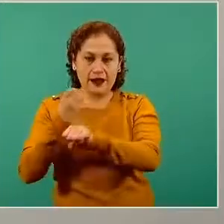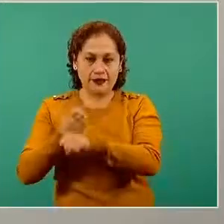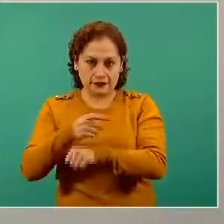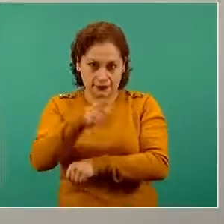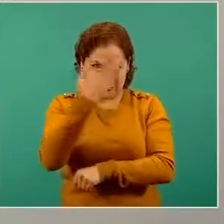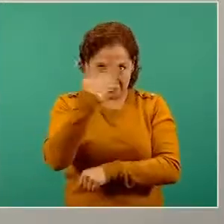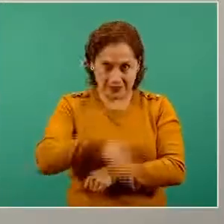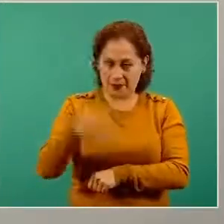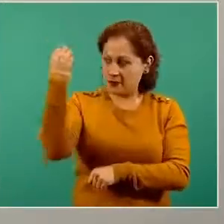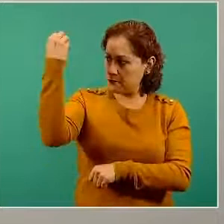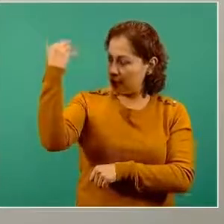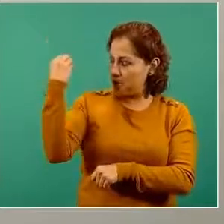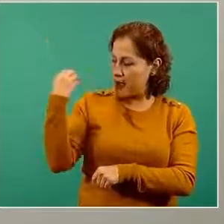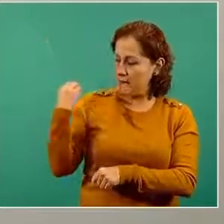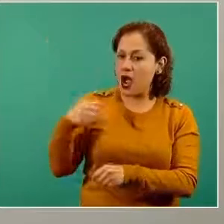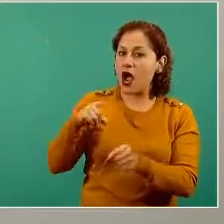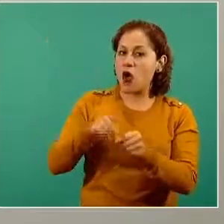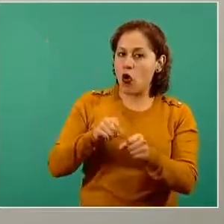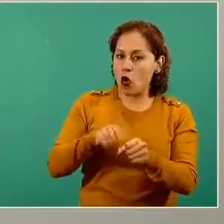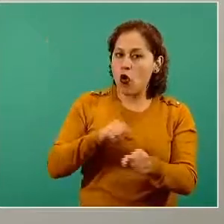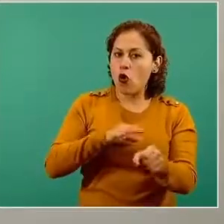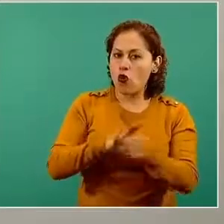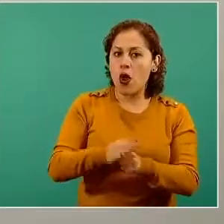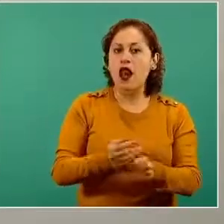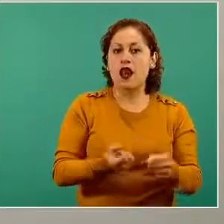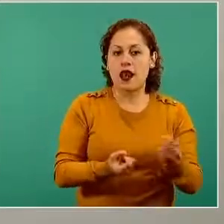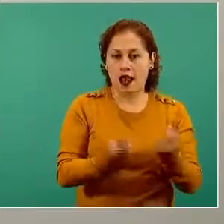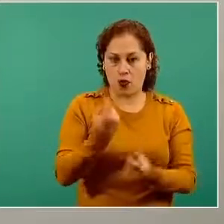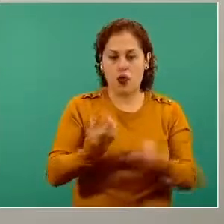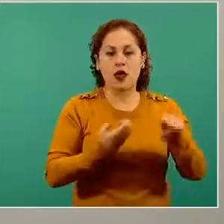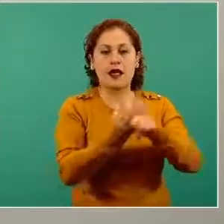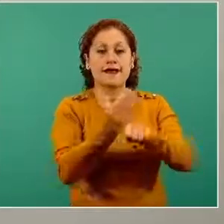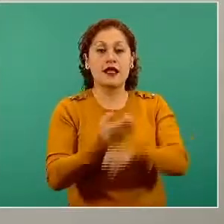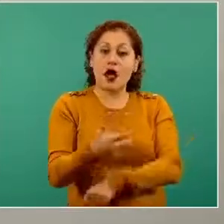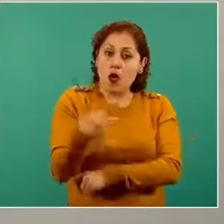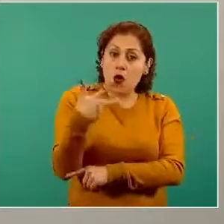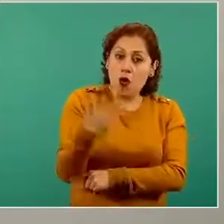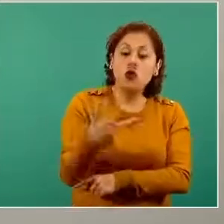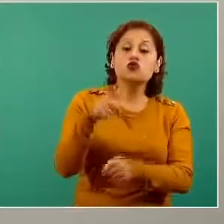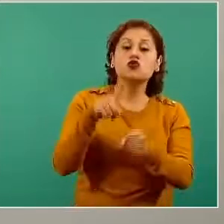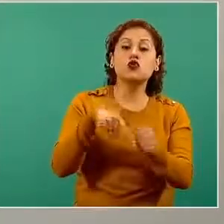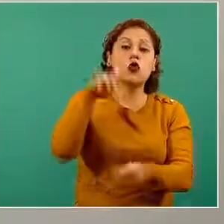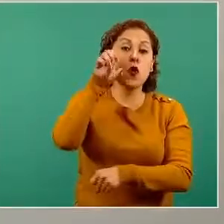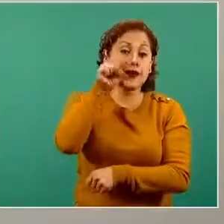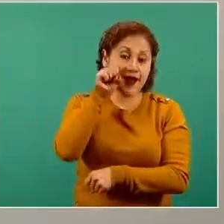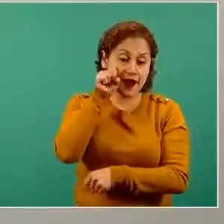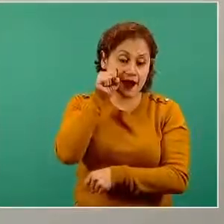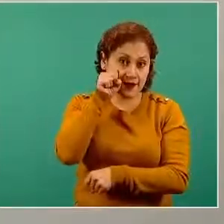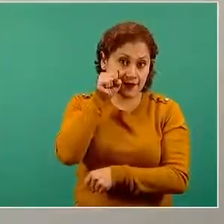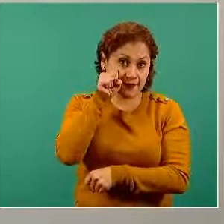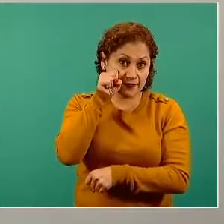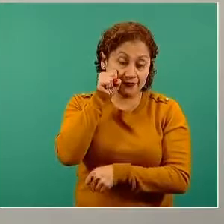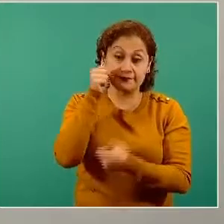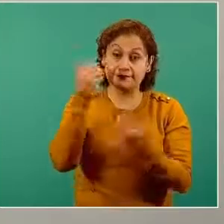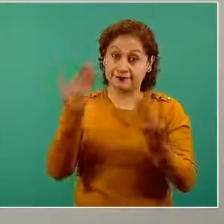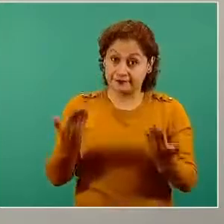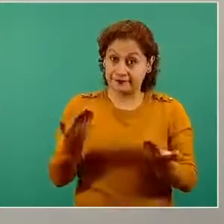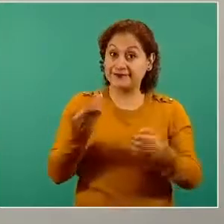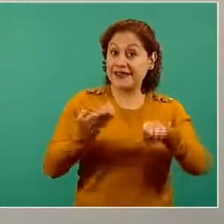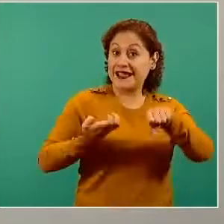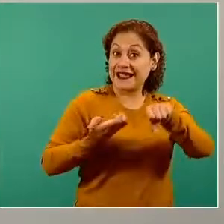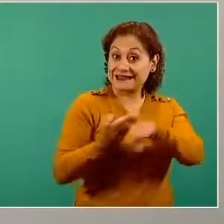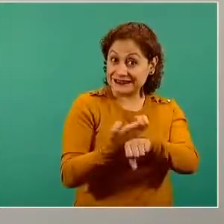color naranja, o sea, un nivel de riesgo alto, son 8 entidades que están en esa situación. Por lo tanto, en esas 8 entidades